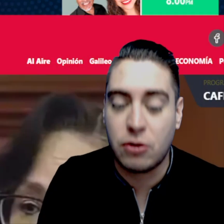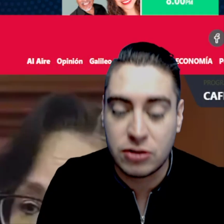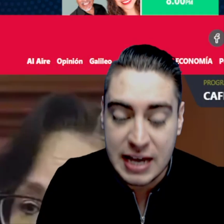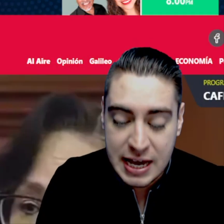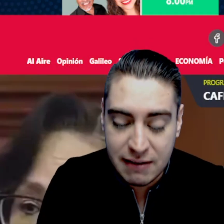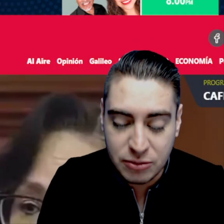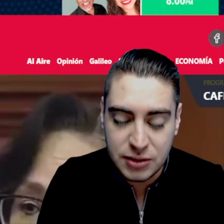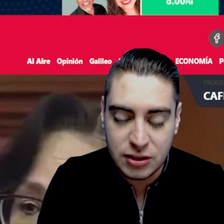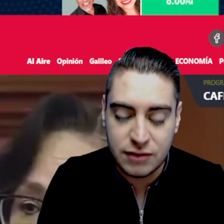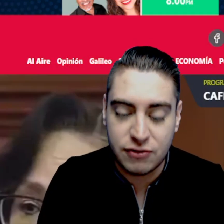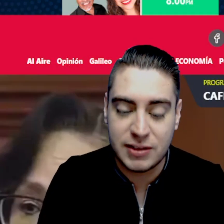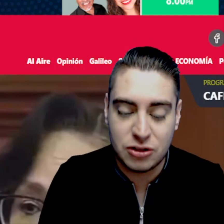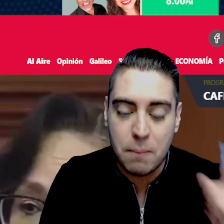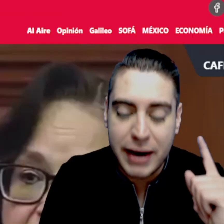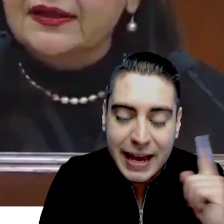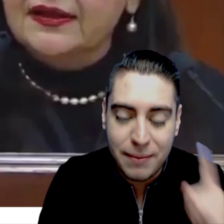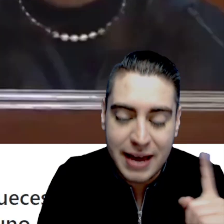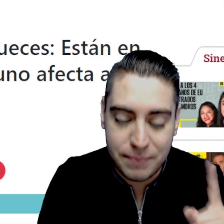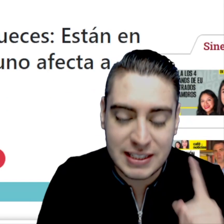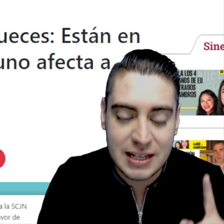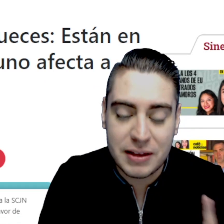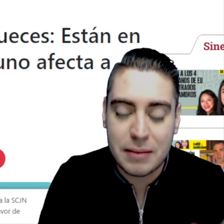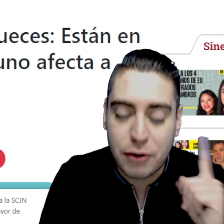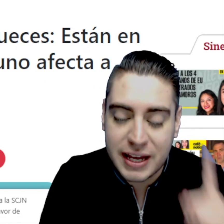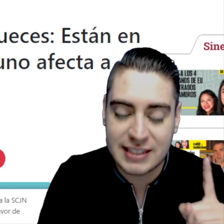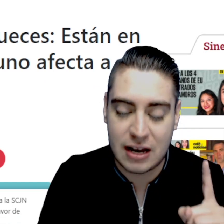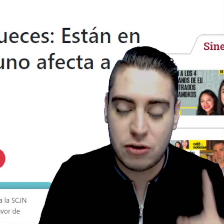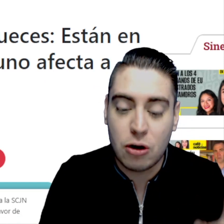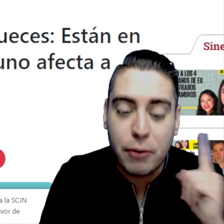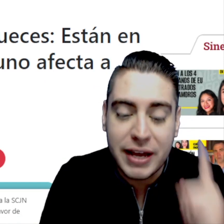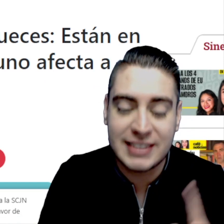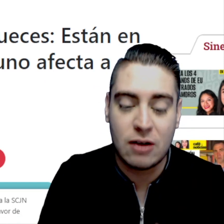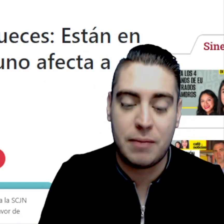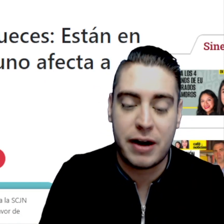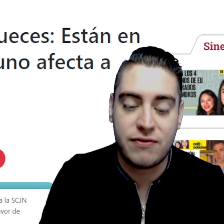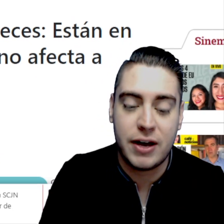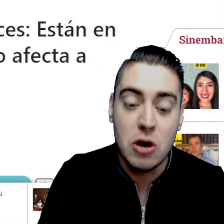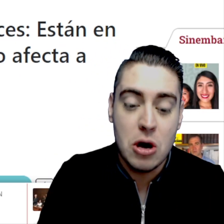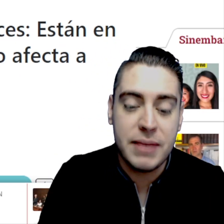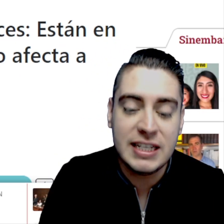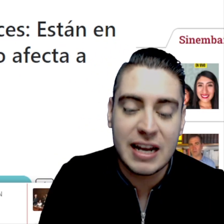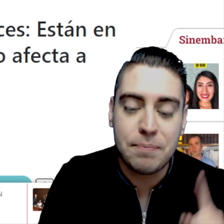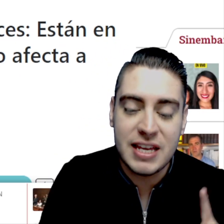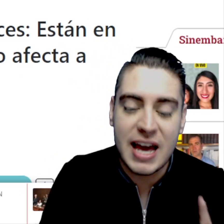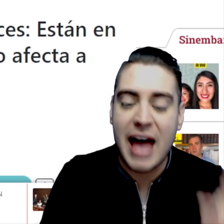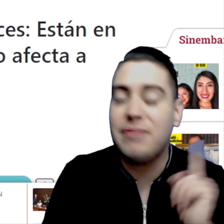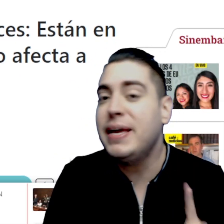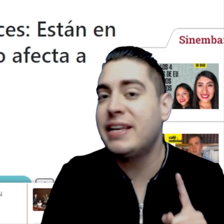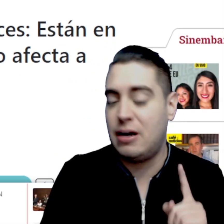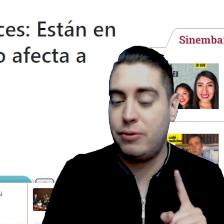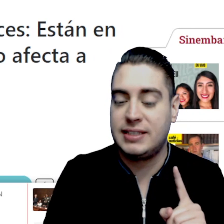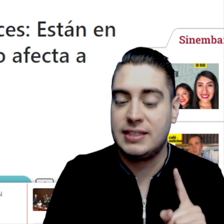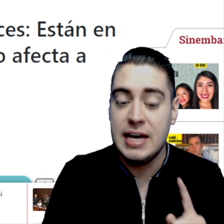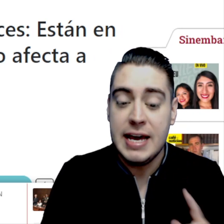la conoce llevamos viendo esta información para que vean precisamente por qué es que lo digo porque es a lo que me refiero ministra piña